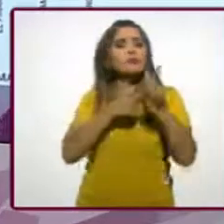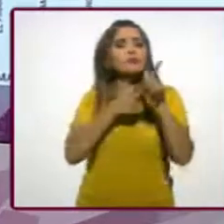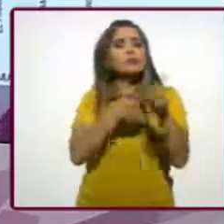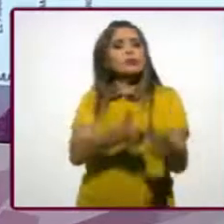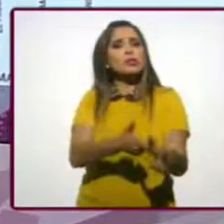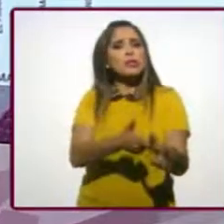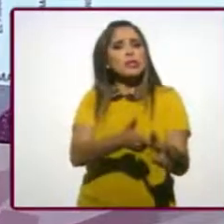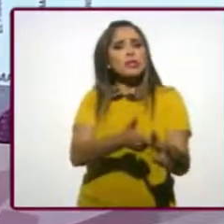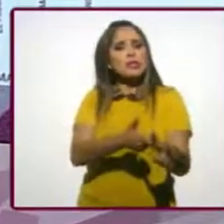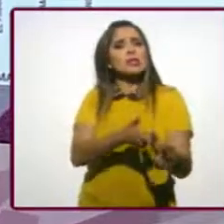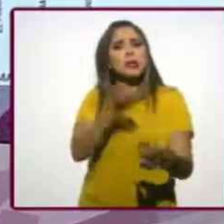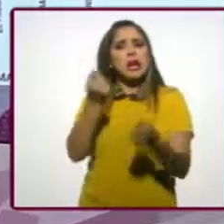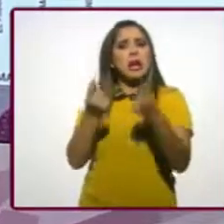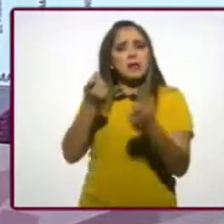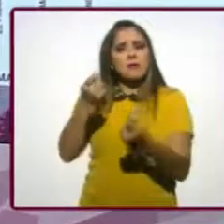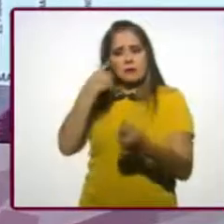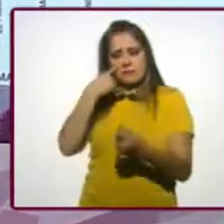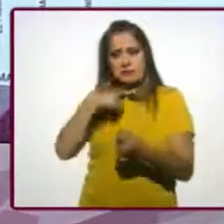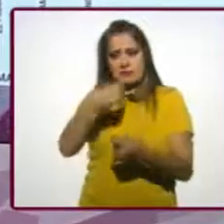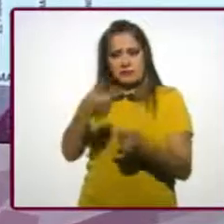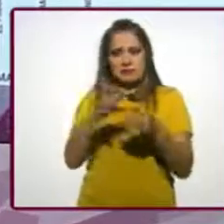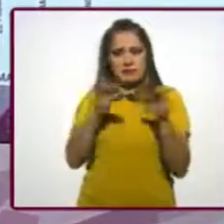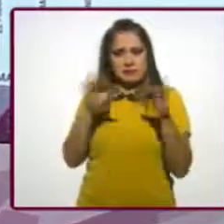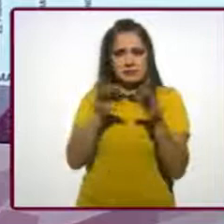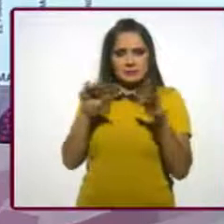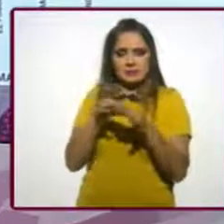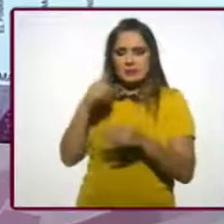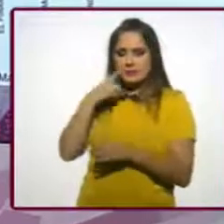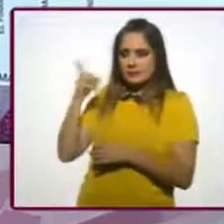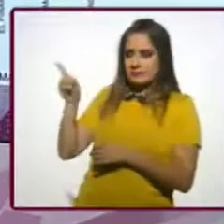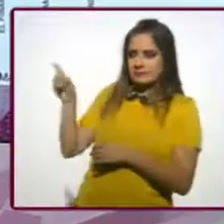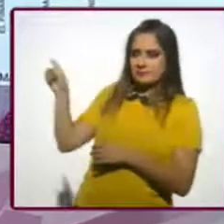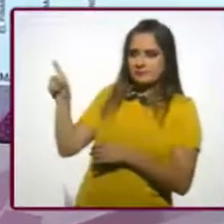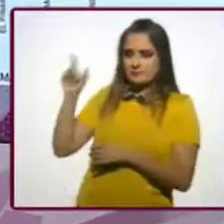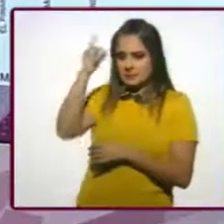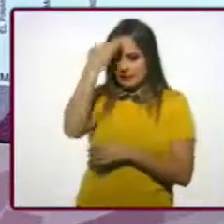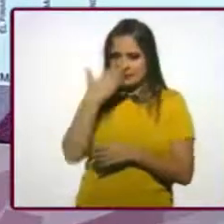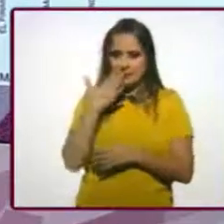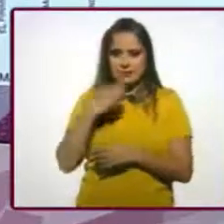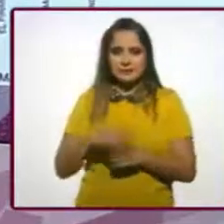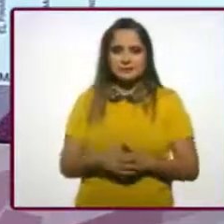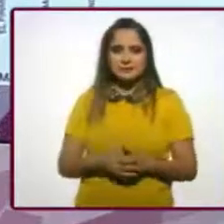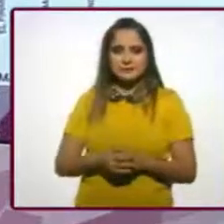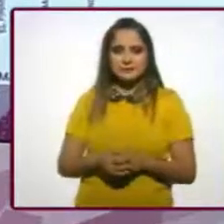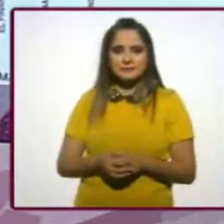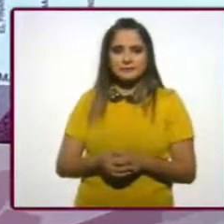números para explicarlo. Vamos a este primer gráfico. Estas son